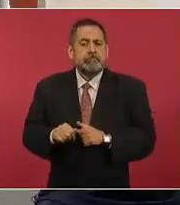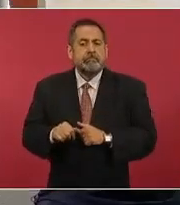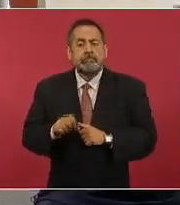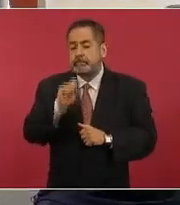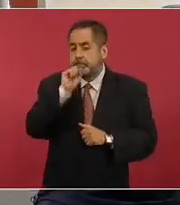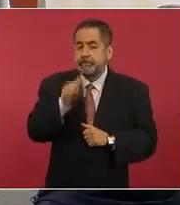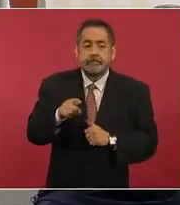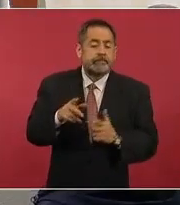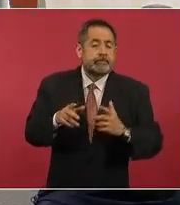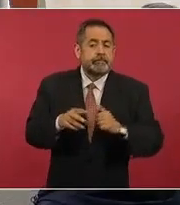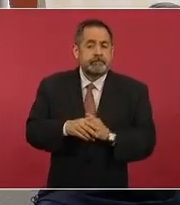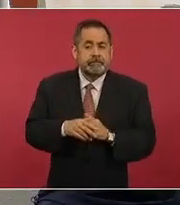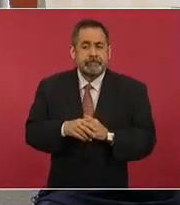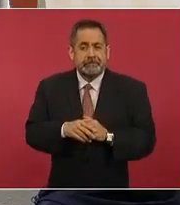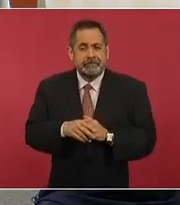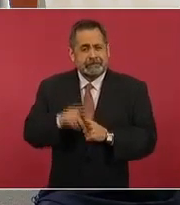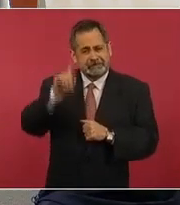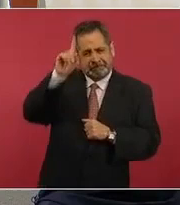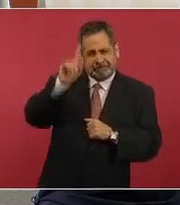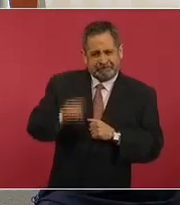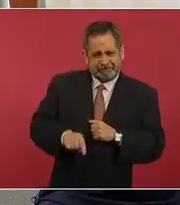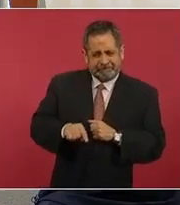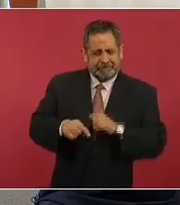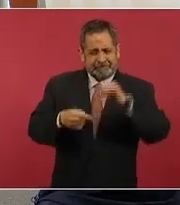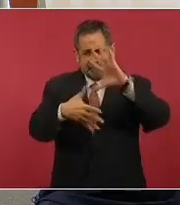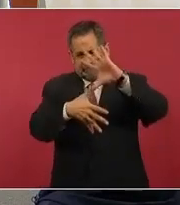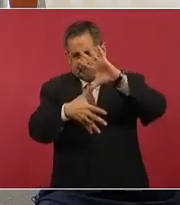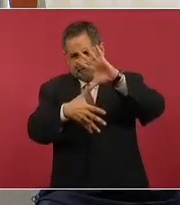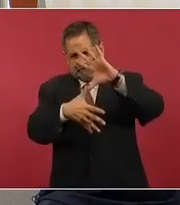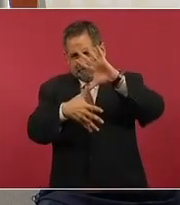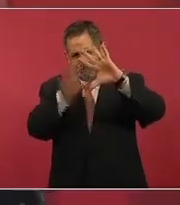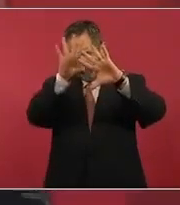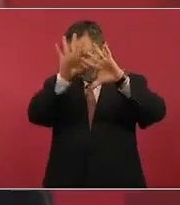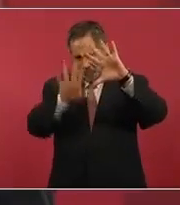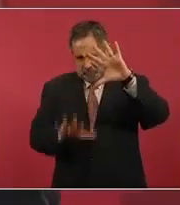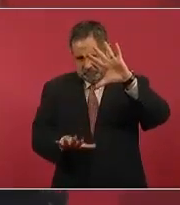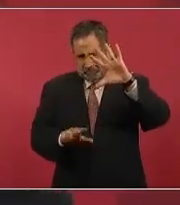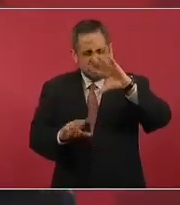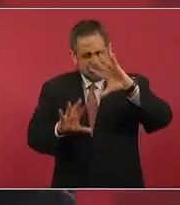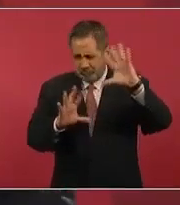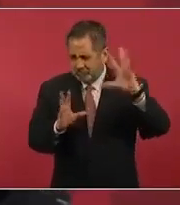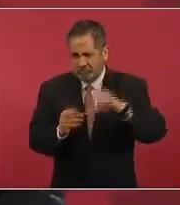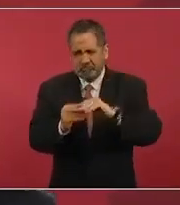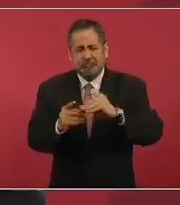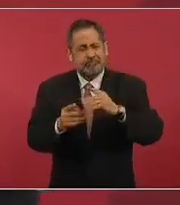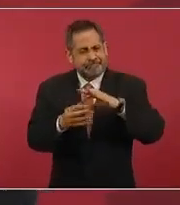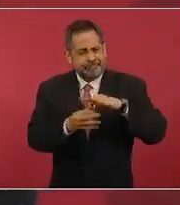de todo el continente americano, porque significa